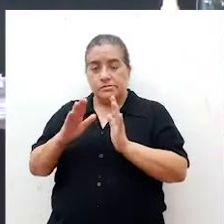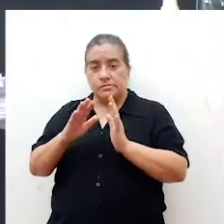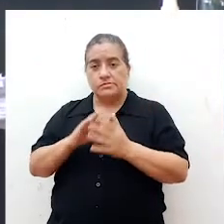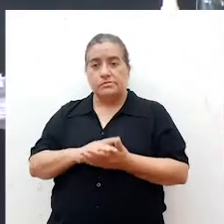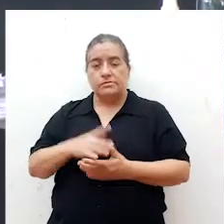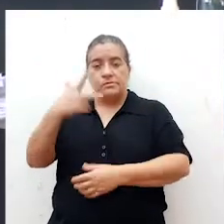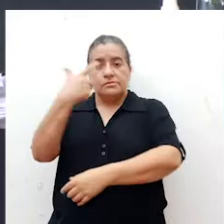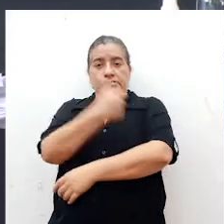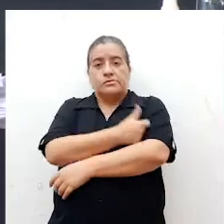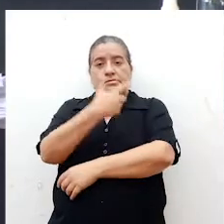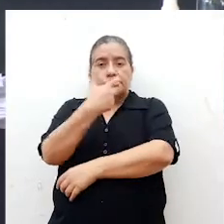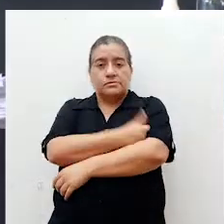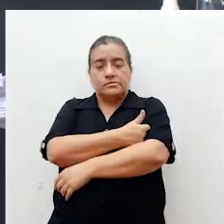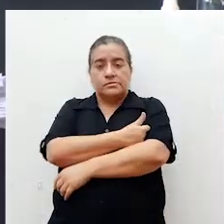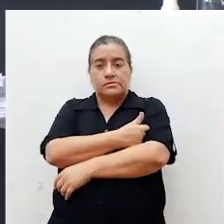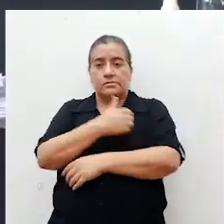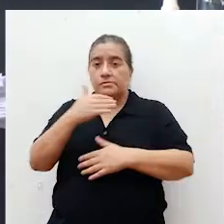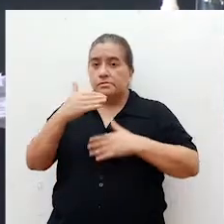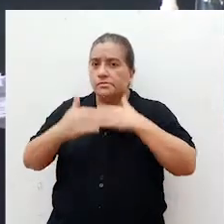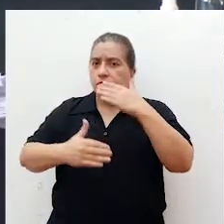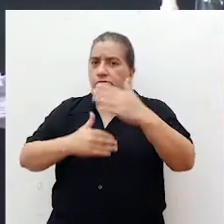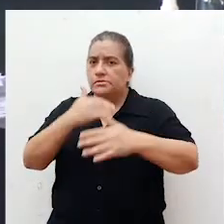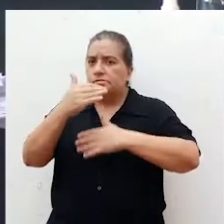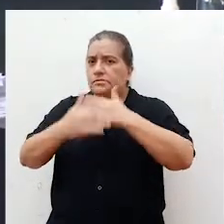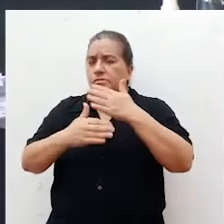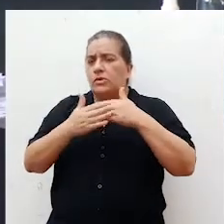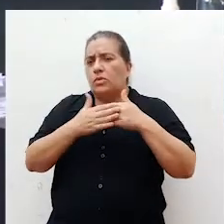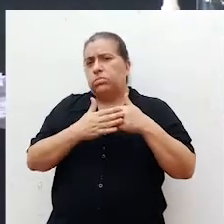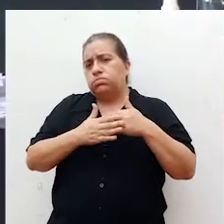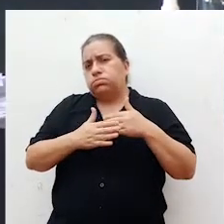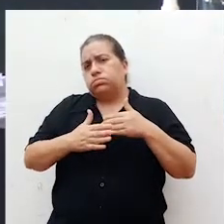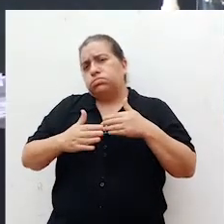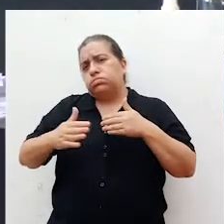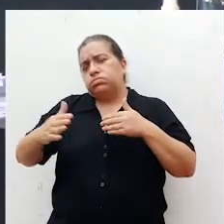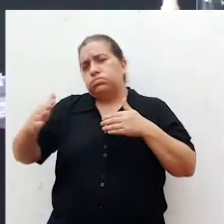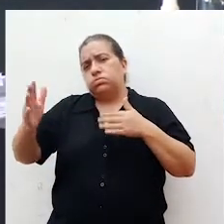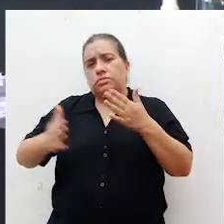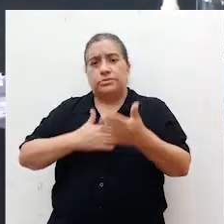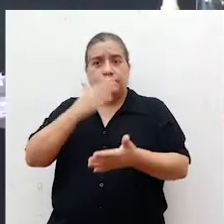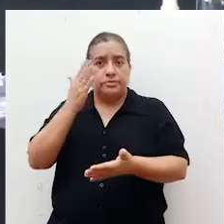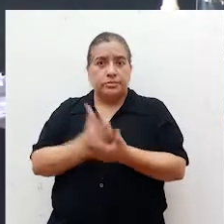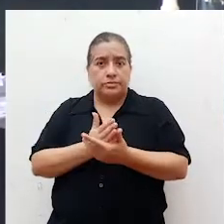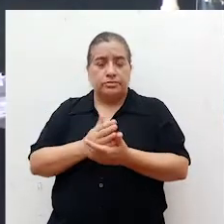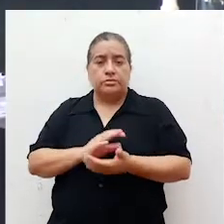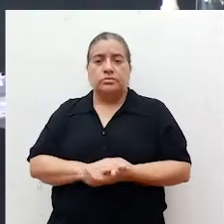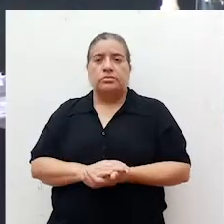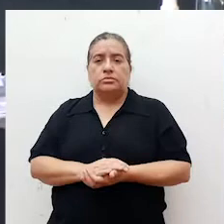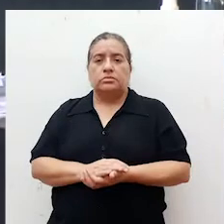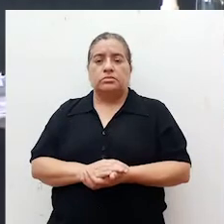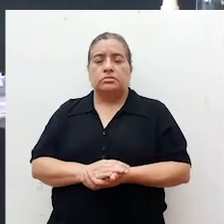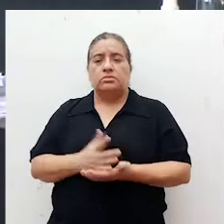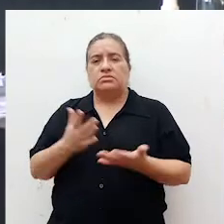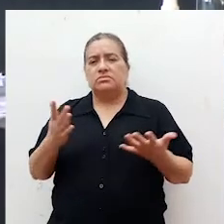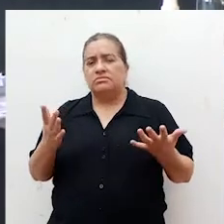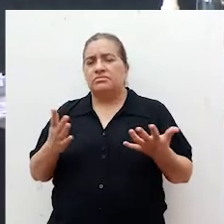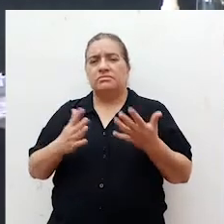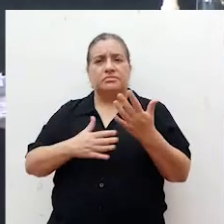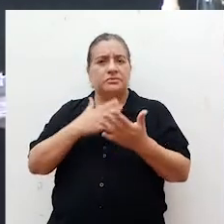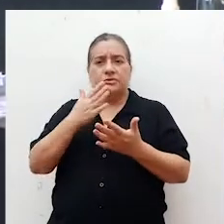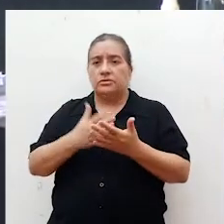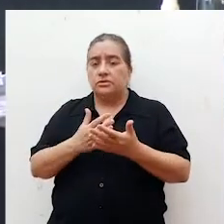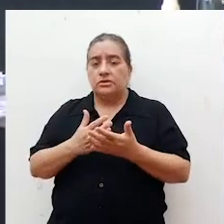que elabore un plan de vacunación masiva, porque este iba a ser un proceso largo y complejo,